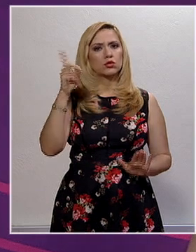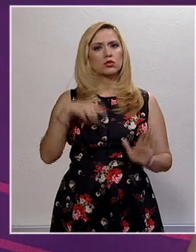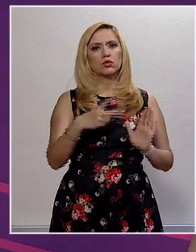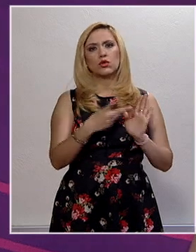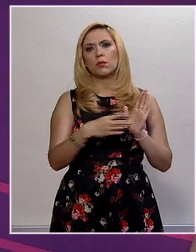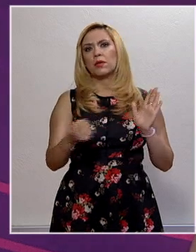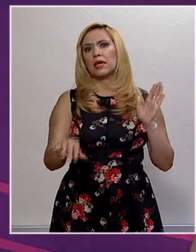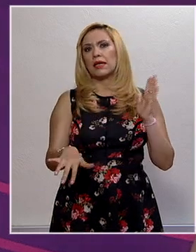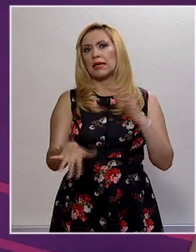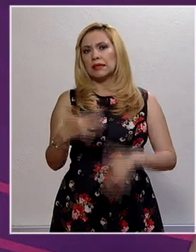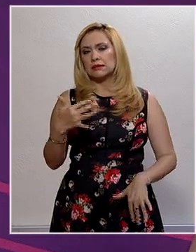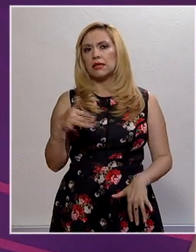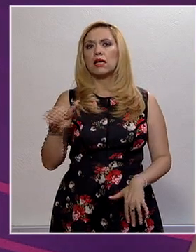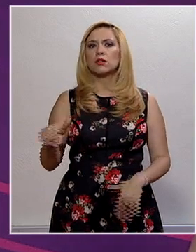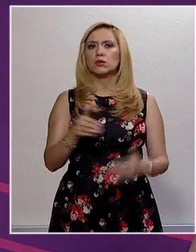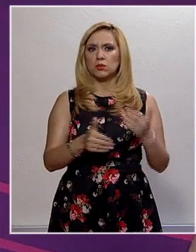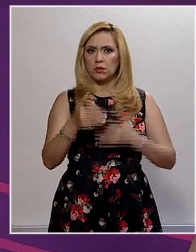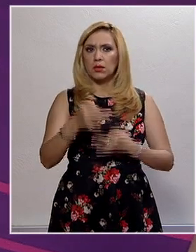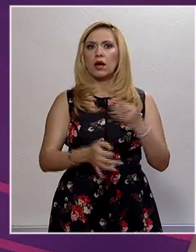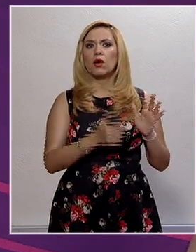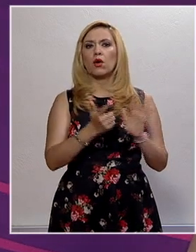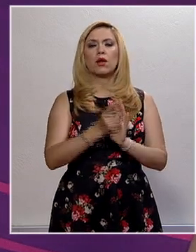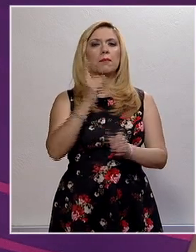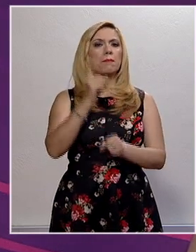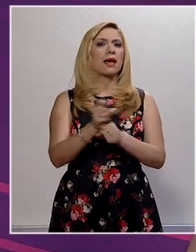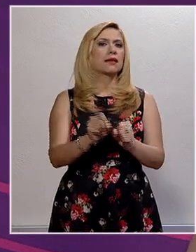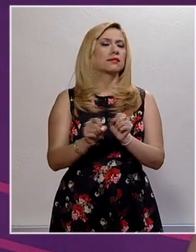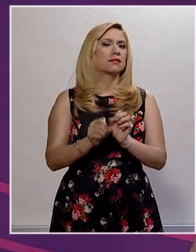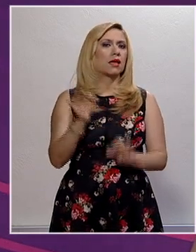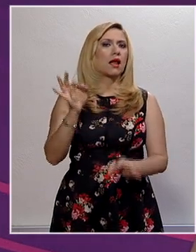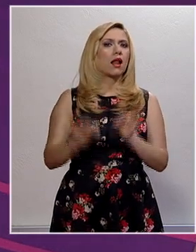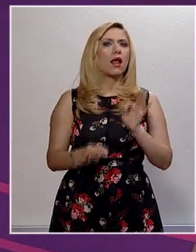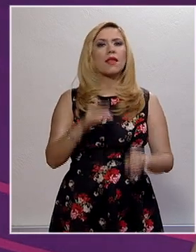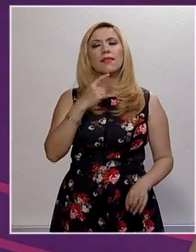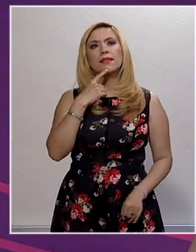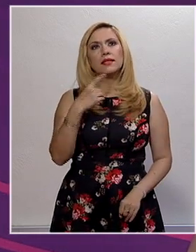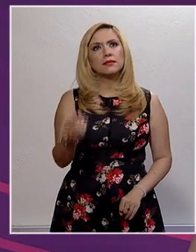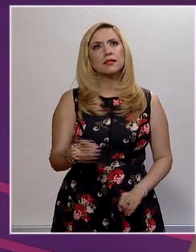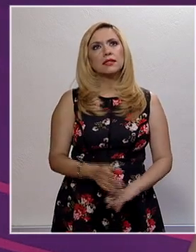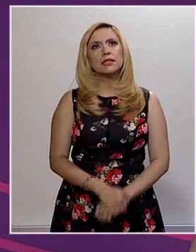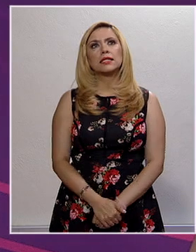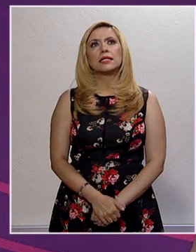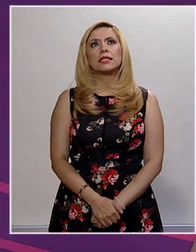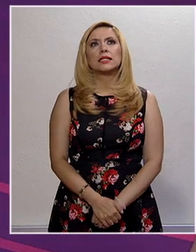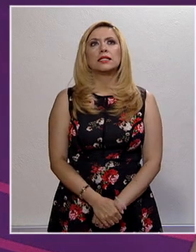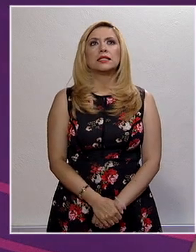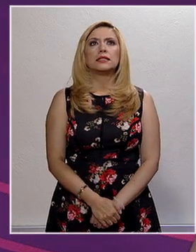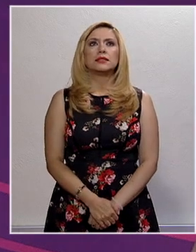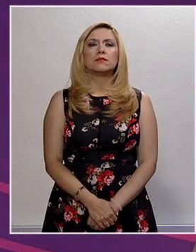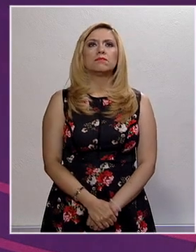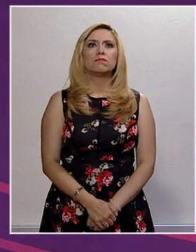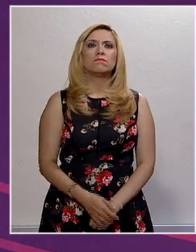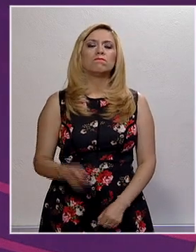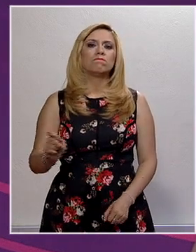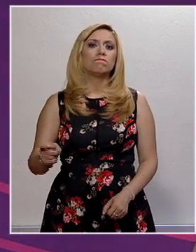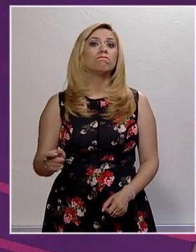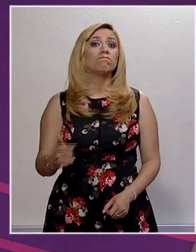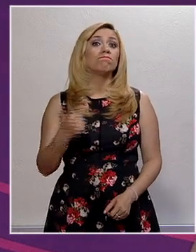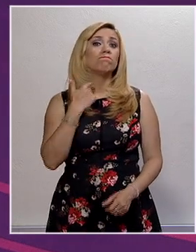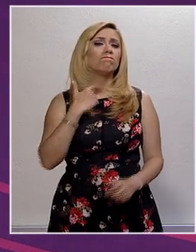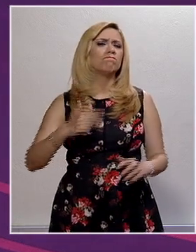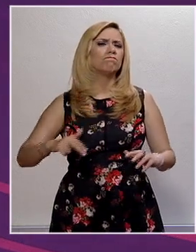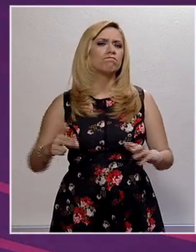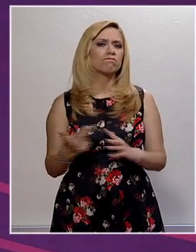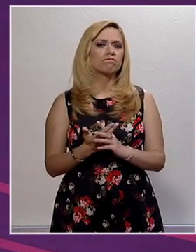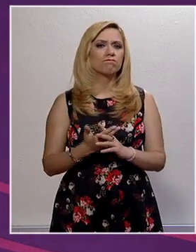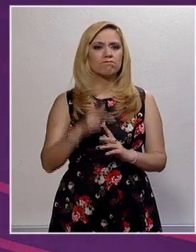652-2015, también de la Suprema, de la primera sala, en el cual confirmó el delito de feminicidio